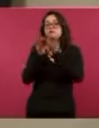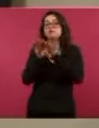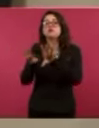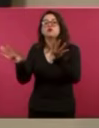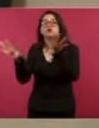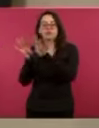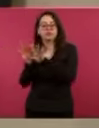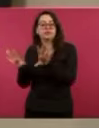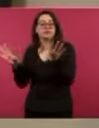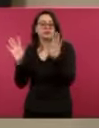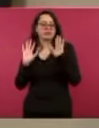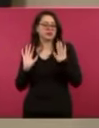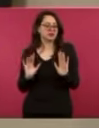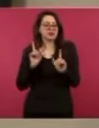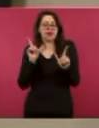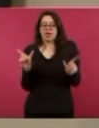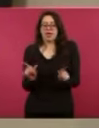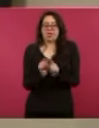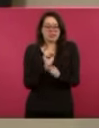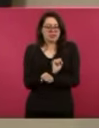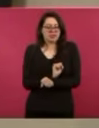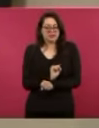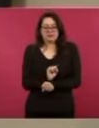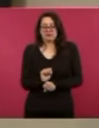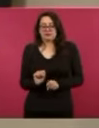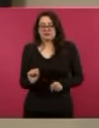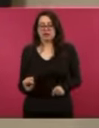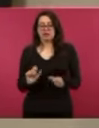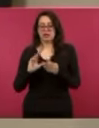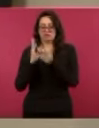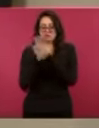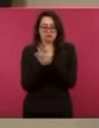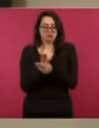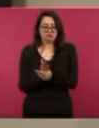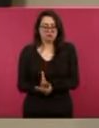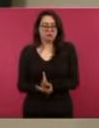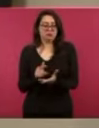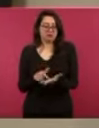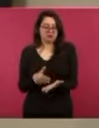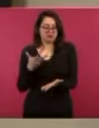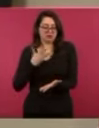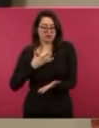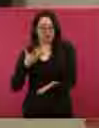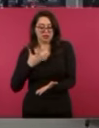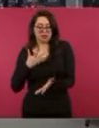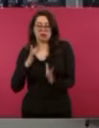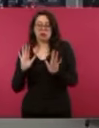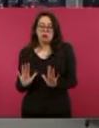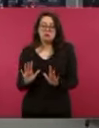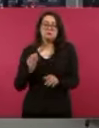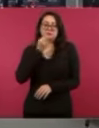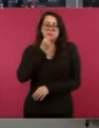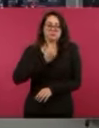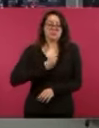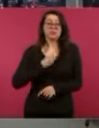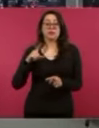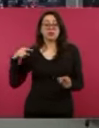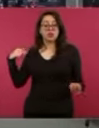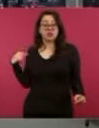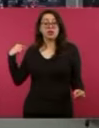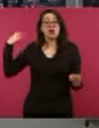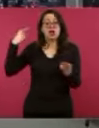que estaba plasmado en la colección de borradores que conservaba. Y ahora, 25 años después,